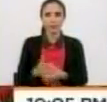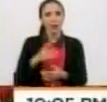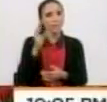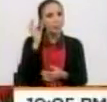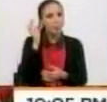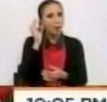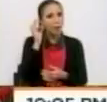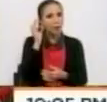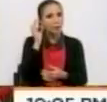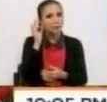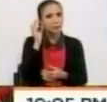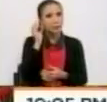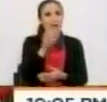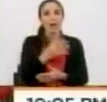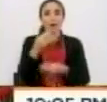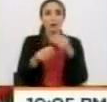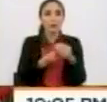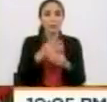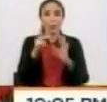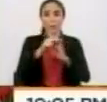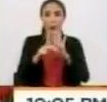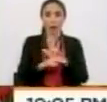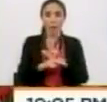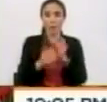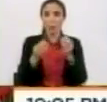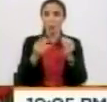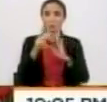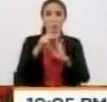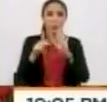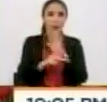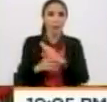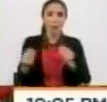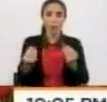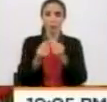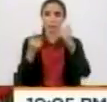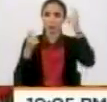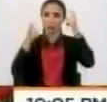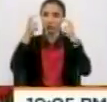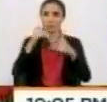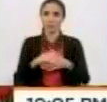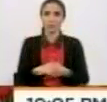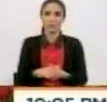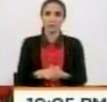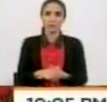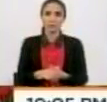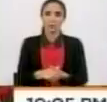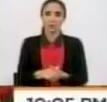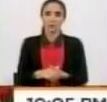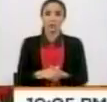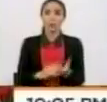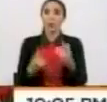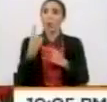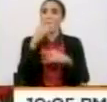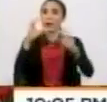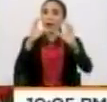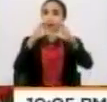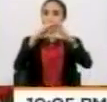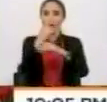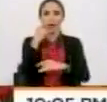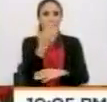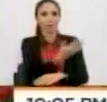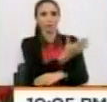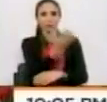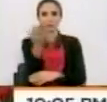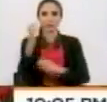más de 100 programas, aló presidente, con el comandante Chávez. Imagínate. Más de 100. Y no había una sola cámara, esto. Aquí esto es un exceso de cámara,